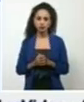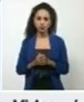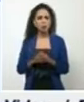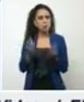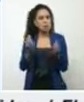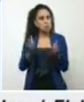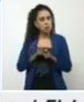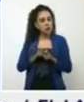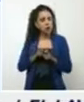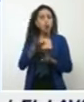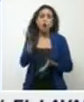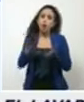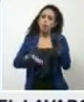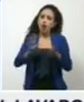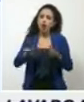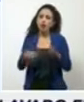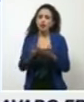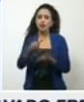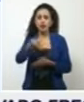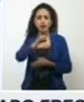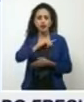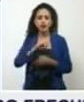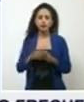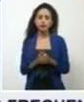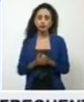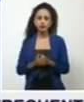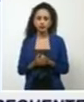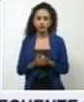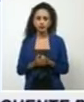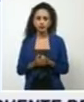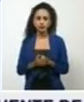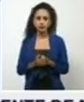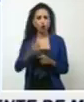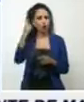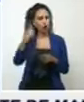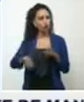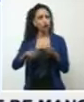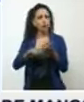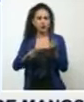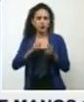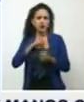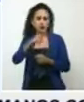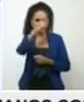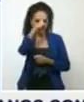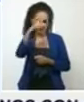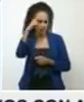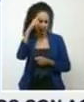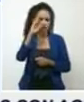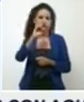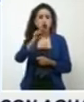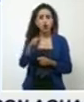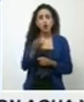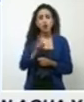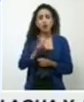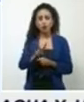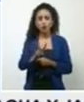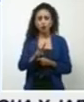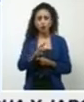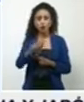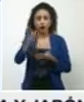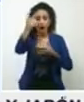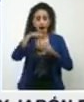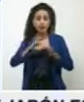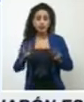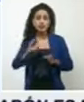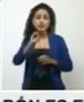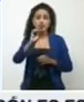día de ayer. Y las restantes provincias, Santi Espíritu con 0,2, Artemisa con